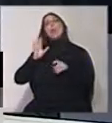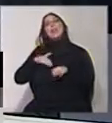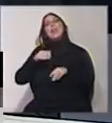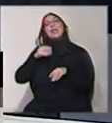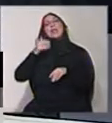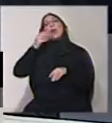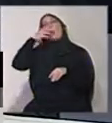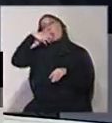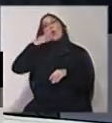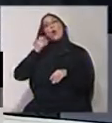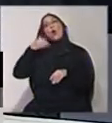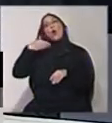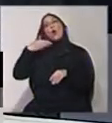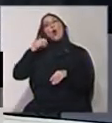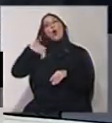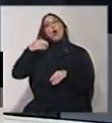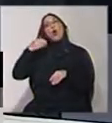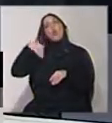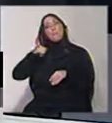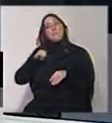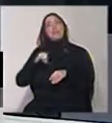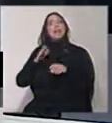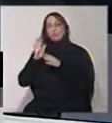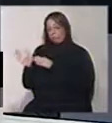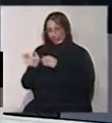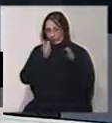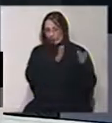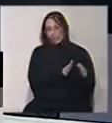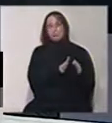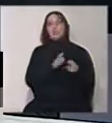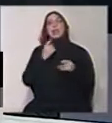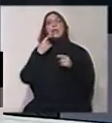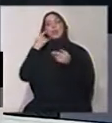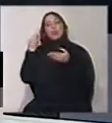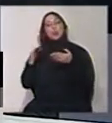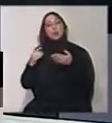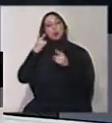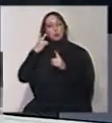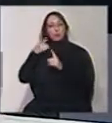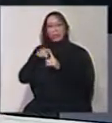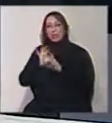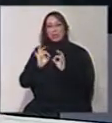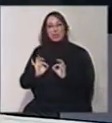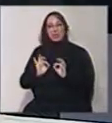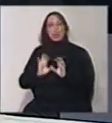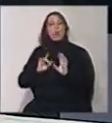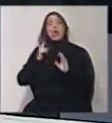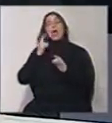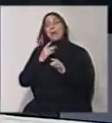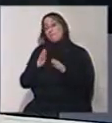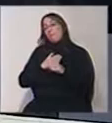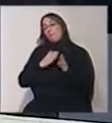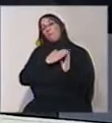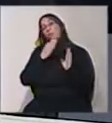mucho y le asignamos una enorme responsabilidad, pero si hago un costado eso, hay un dato objetivo. Desde hace prácticamente un año, evidentemente